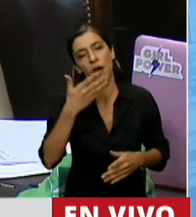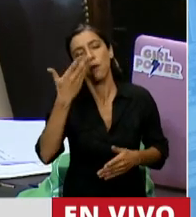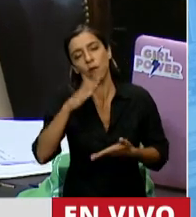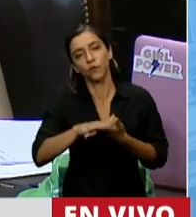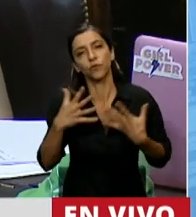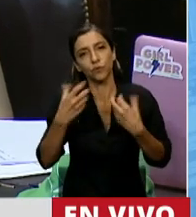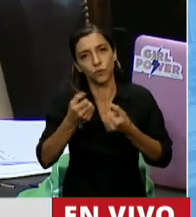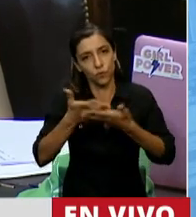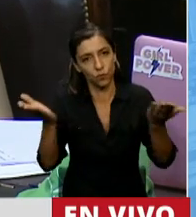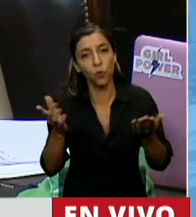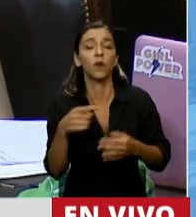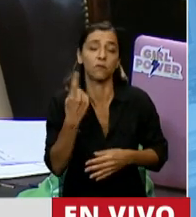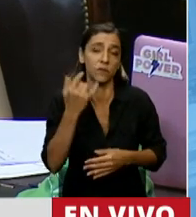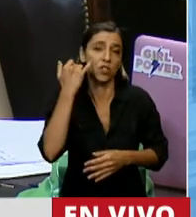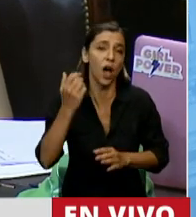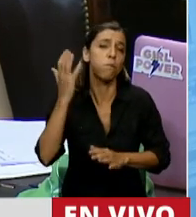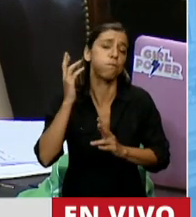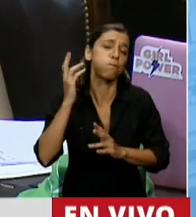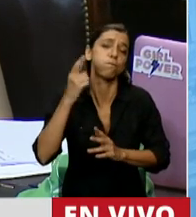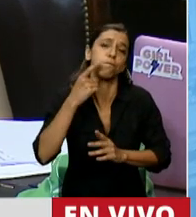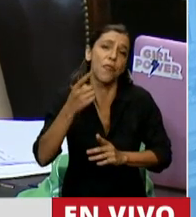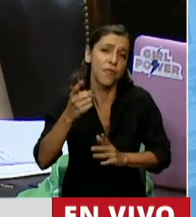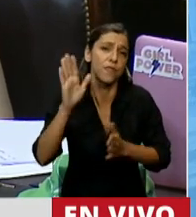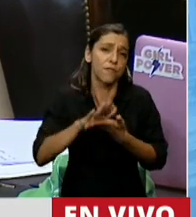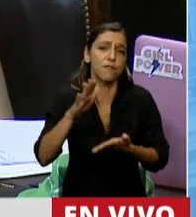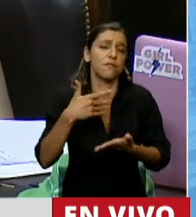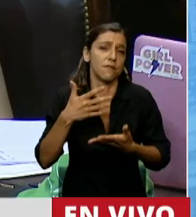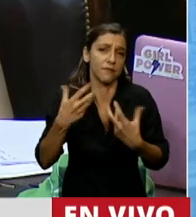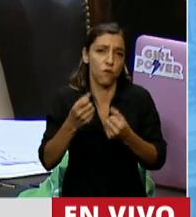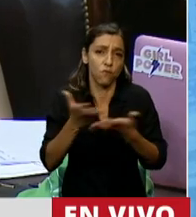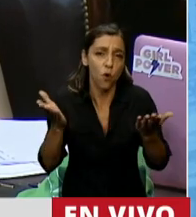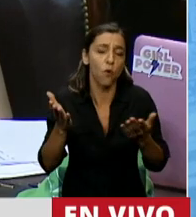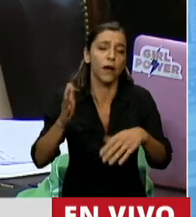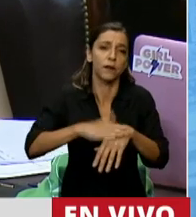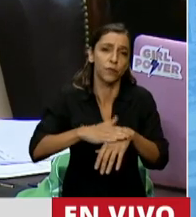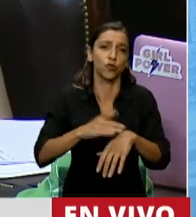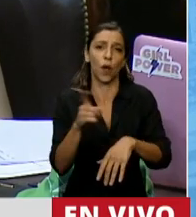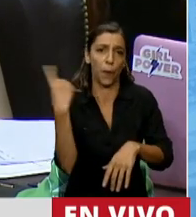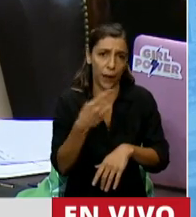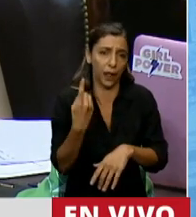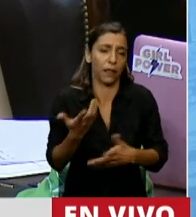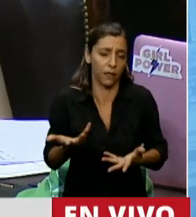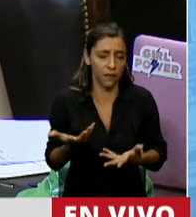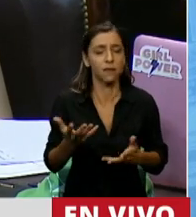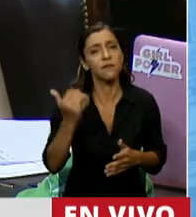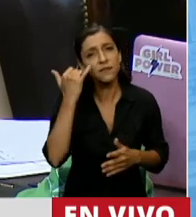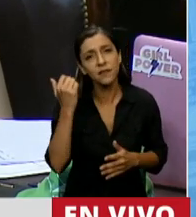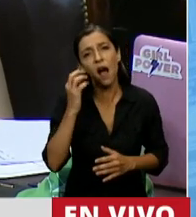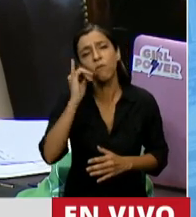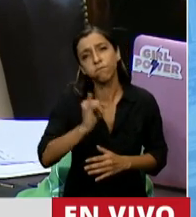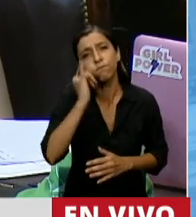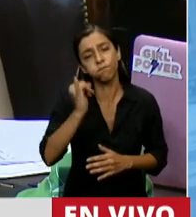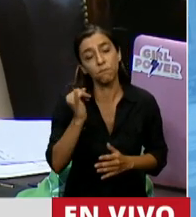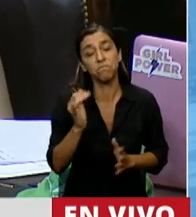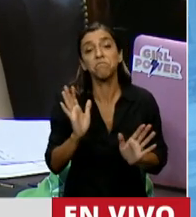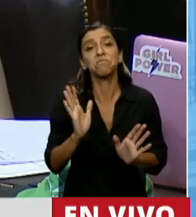tema de salud pública y que hay una responsabilidad dirigencial en esta materia, más allá de nuestros